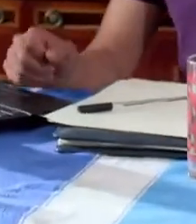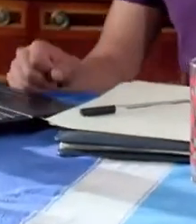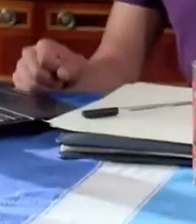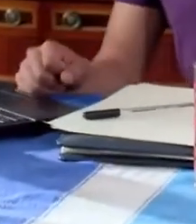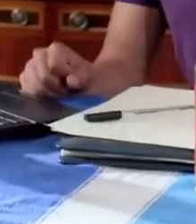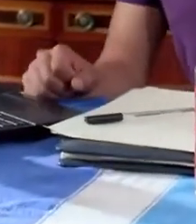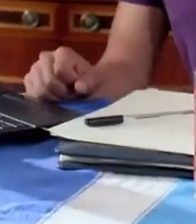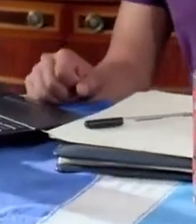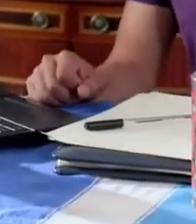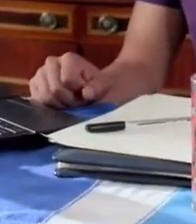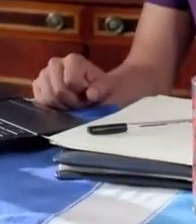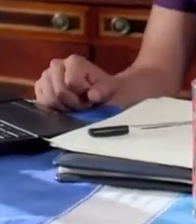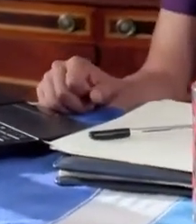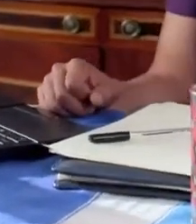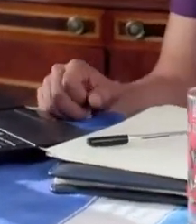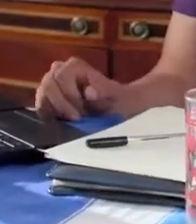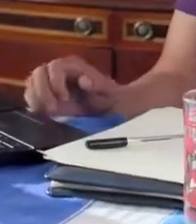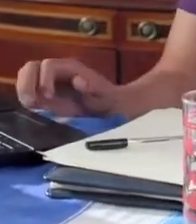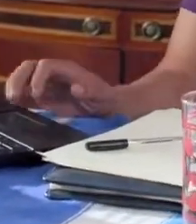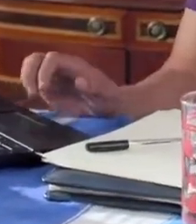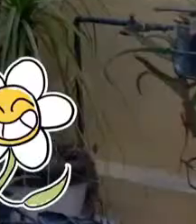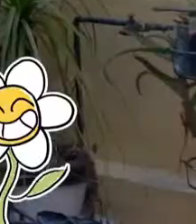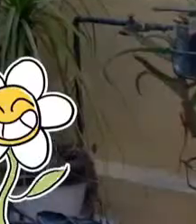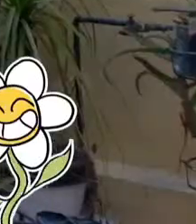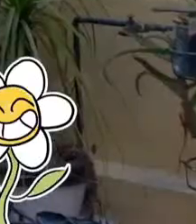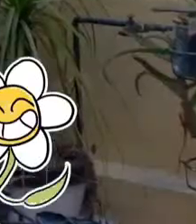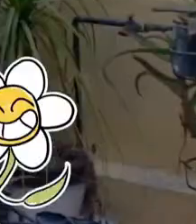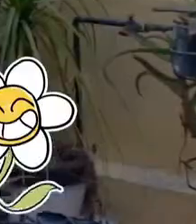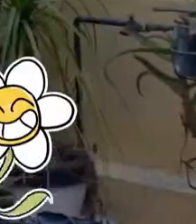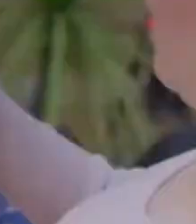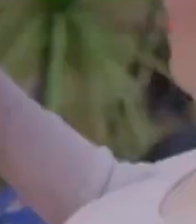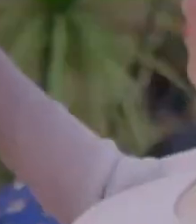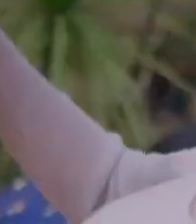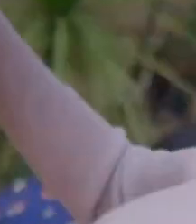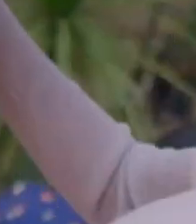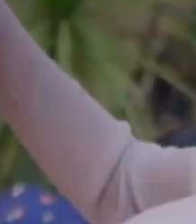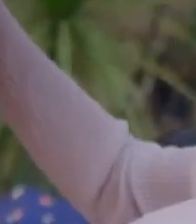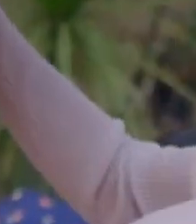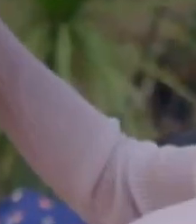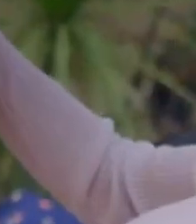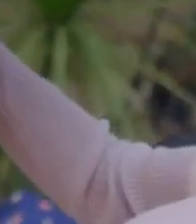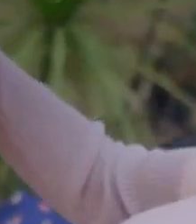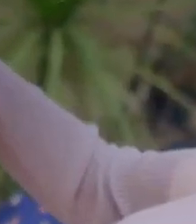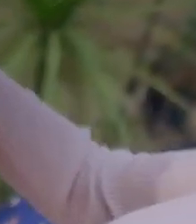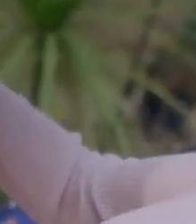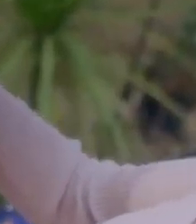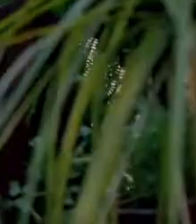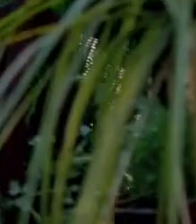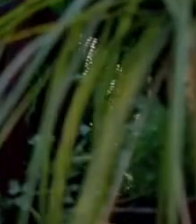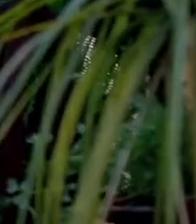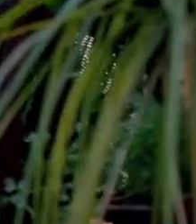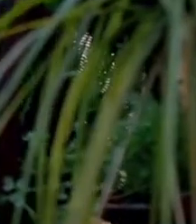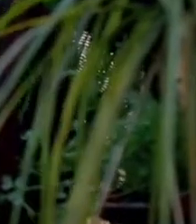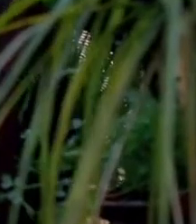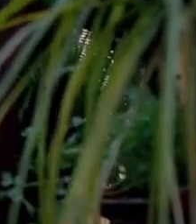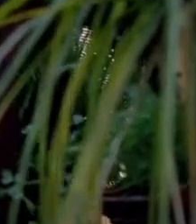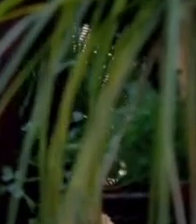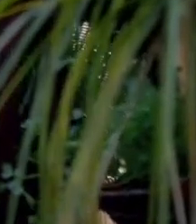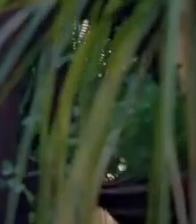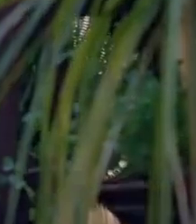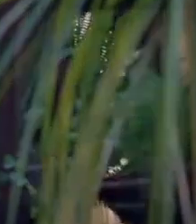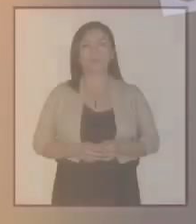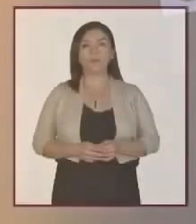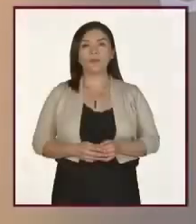todos. Prevenir es proteger. Todas y todos necesitamos ayuda. No tengas vergüenza. Dialoga con otros y cuídate.